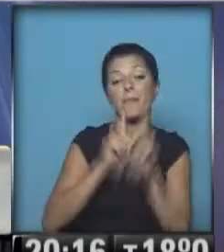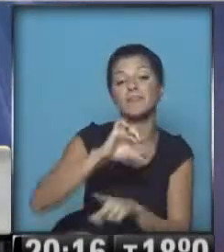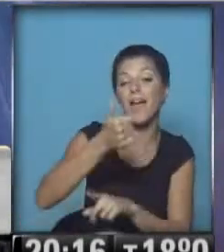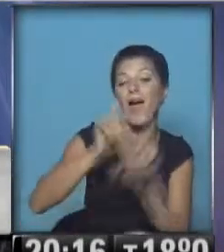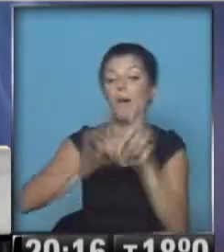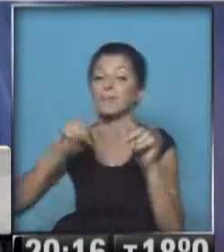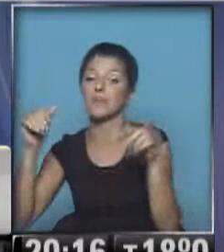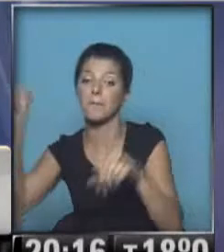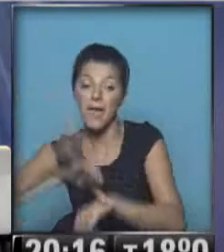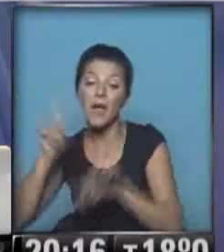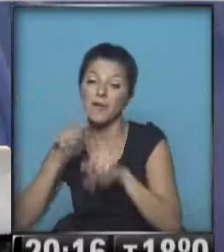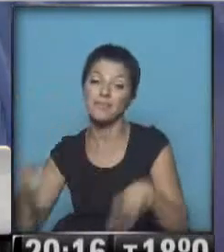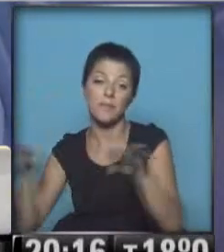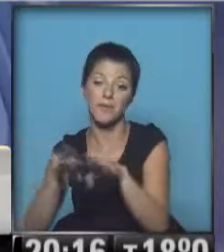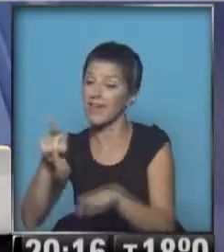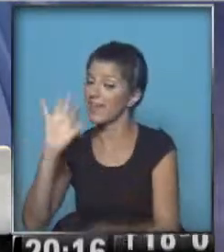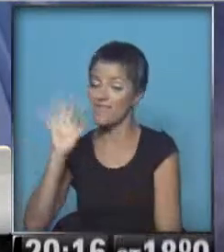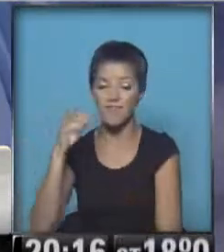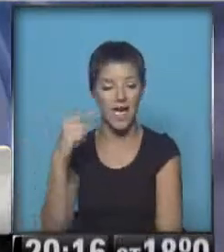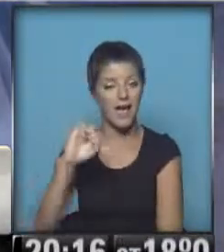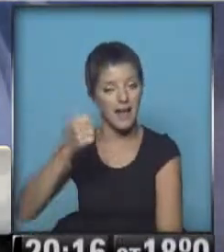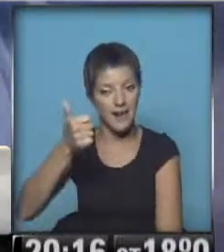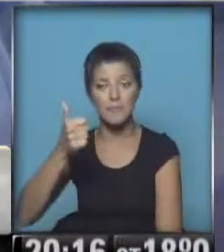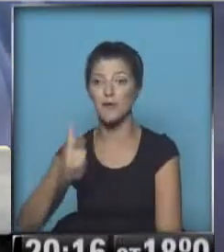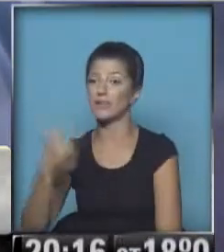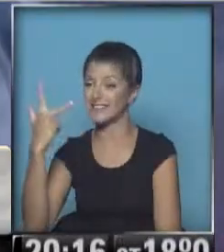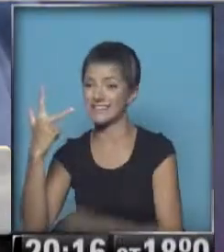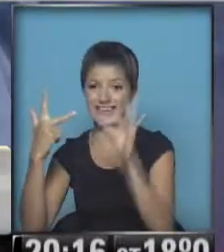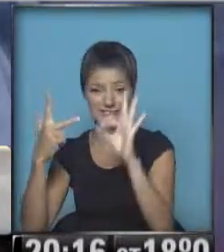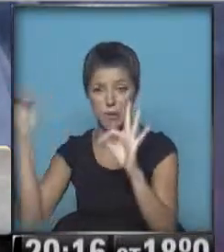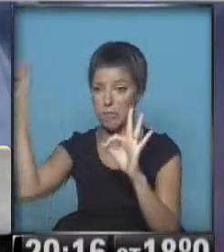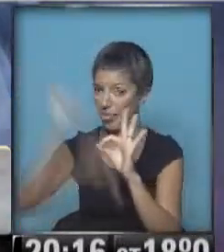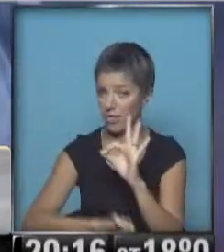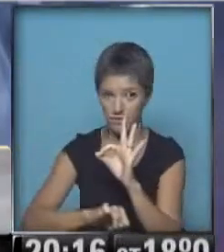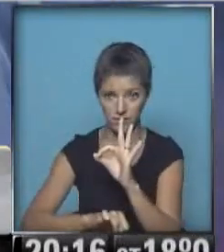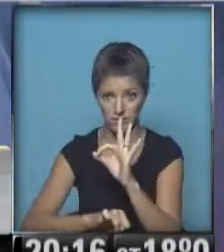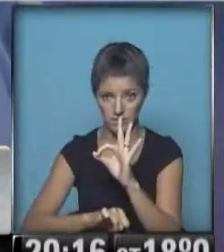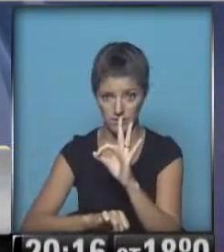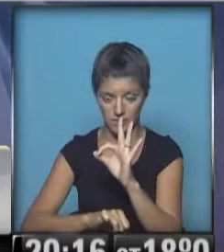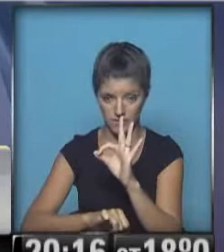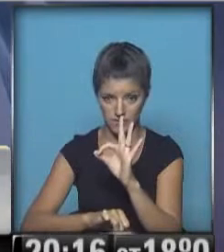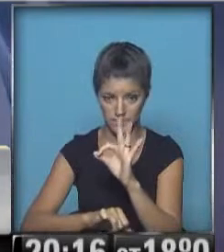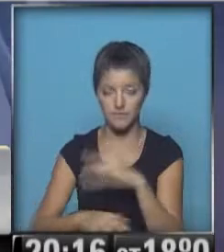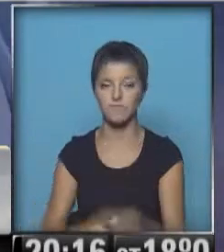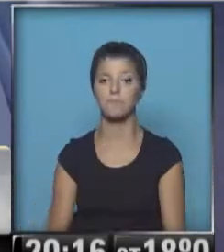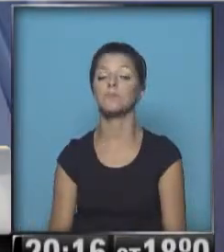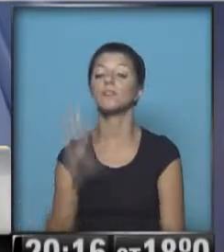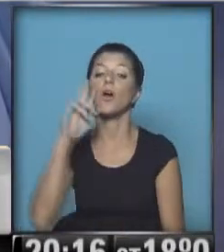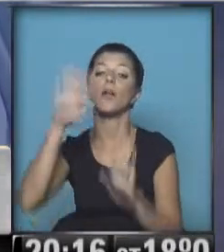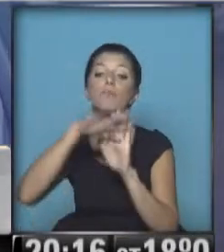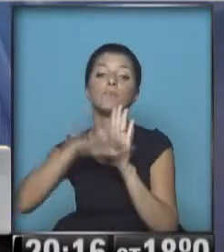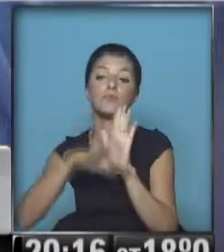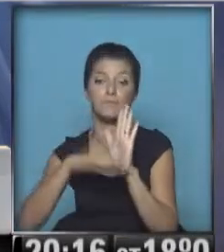empata. Bueno, tenía que ganar Huracán, perdió 3-0 por goleada. Y ahora ve la tabla de posiciones